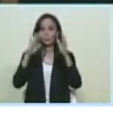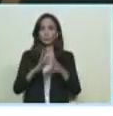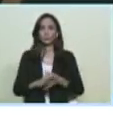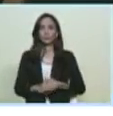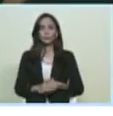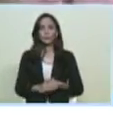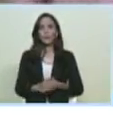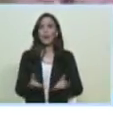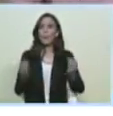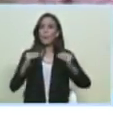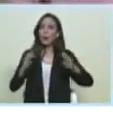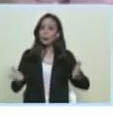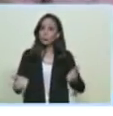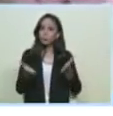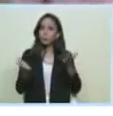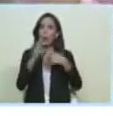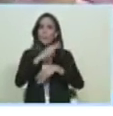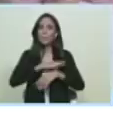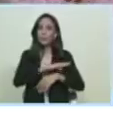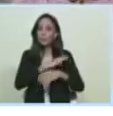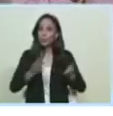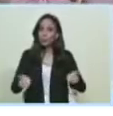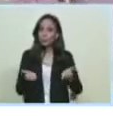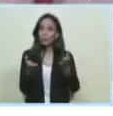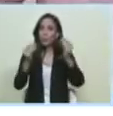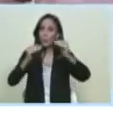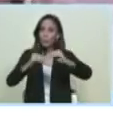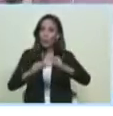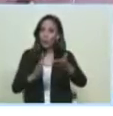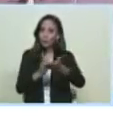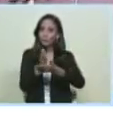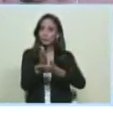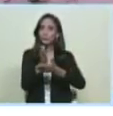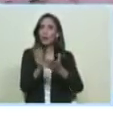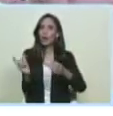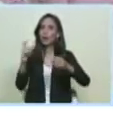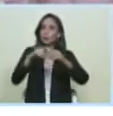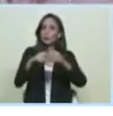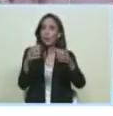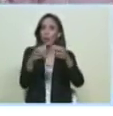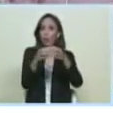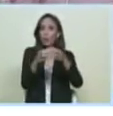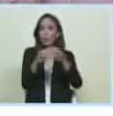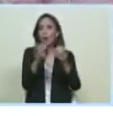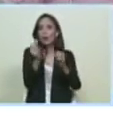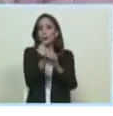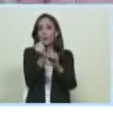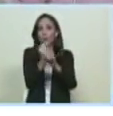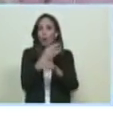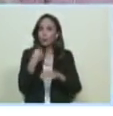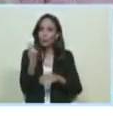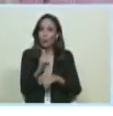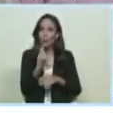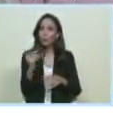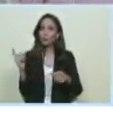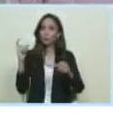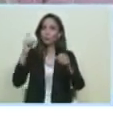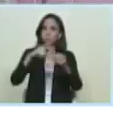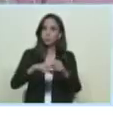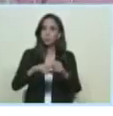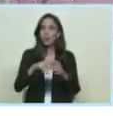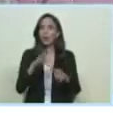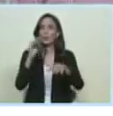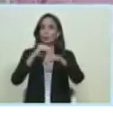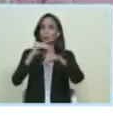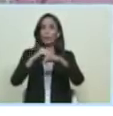Revitalizar, reimpulsar la misión Negra Hipólita como parte del movimiento Somos Venezuela. Y el plan Chamba Juvenil, mira, yo